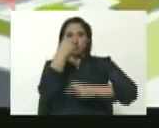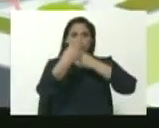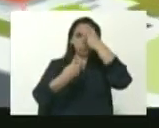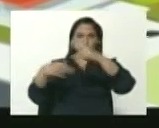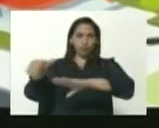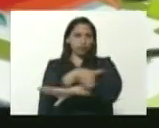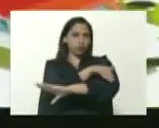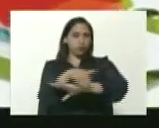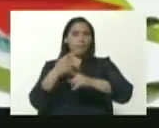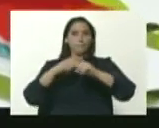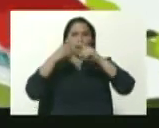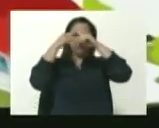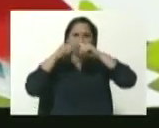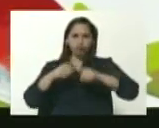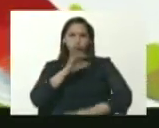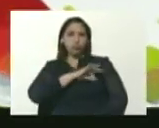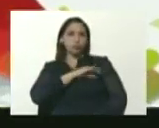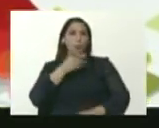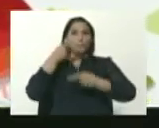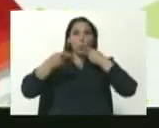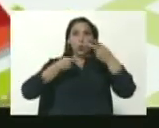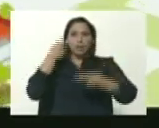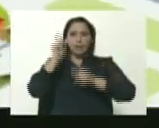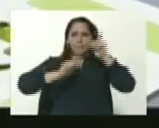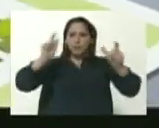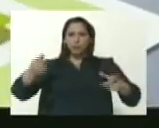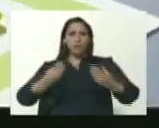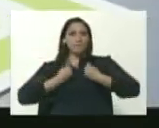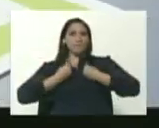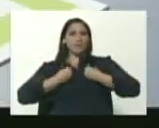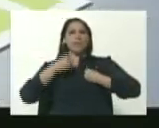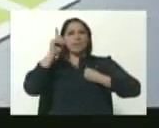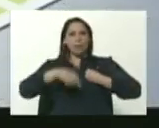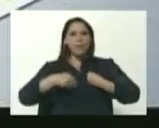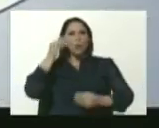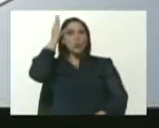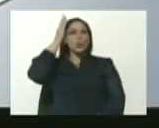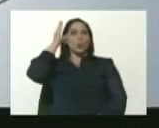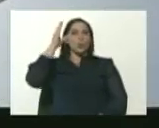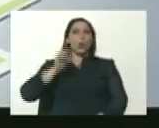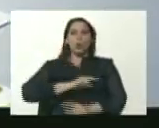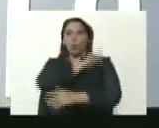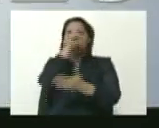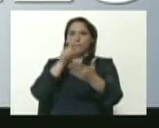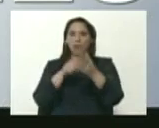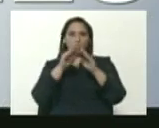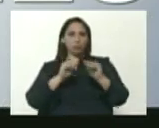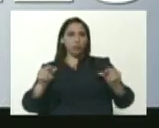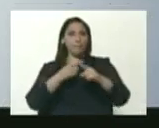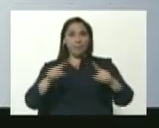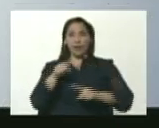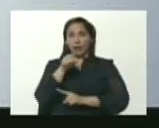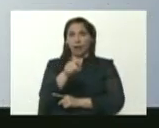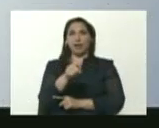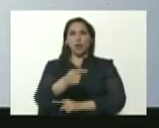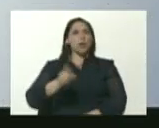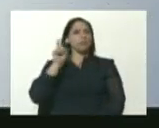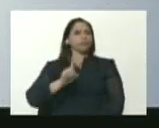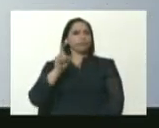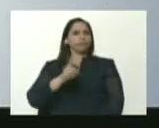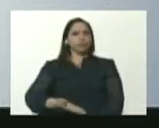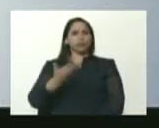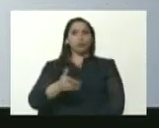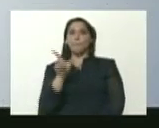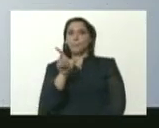la caracterización sociopolítica de los habitantes y el conocimiento pleno del territorio. Para ello, es necesario que el